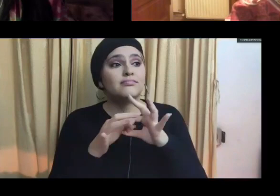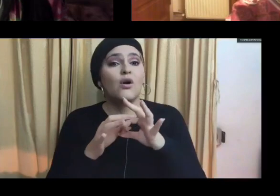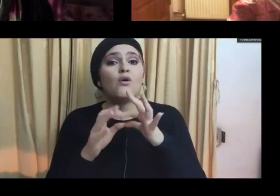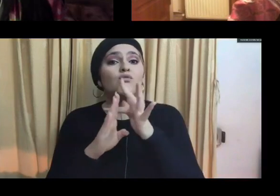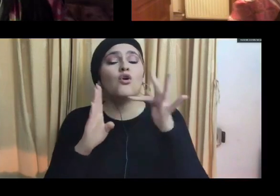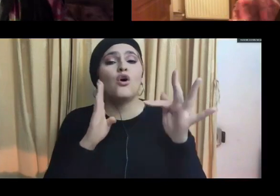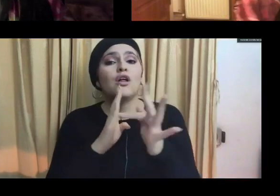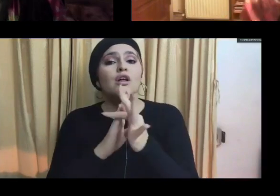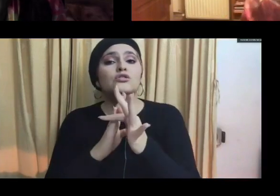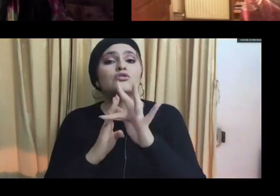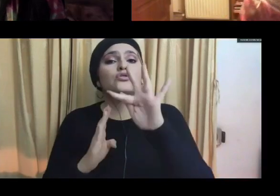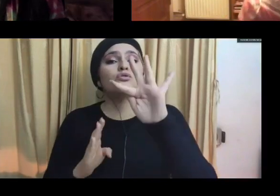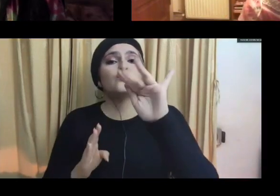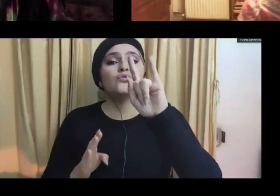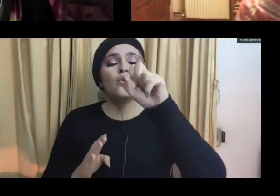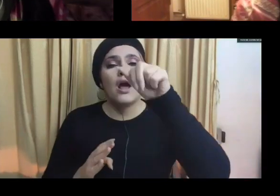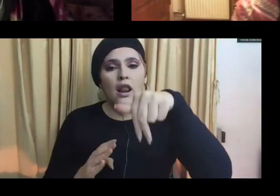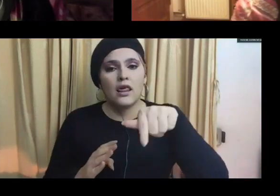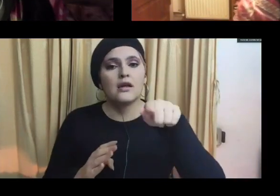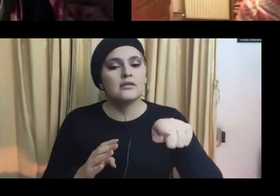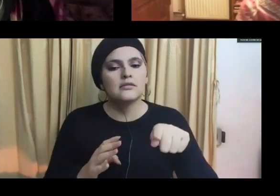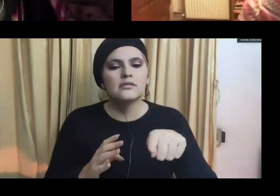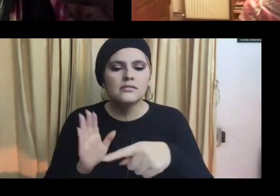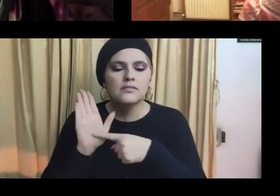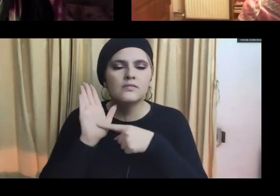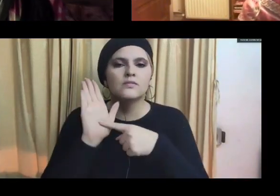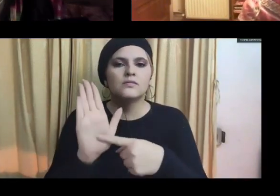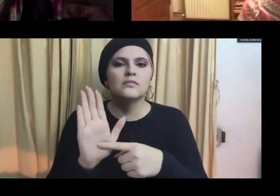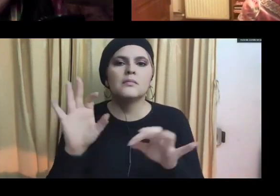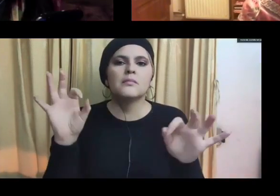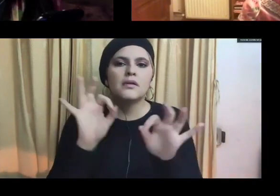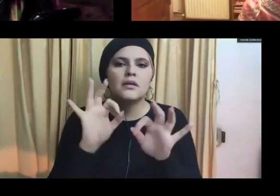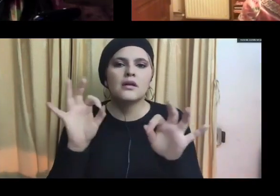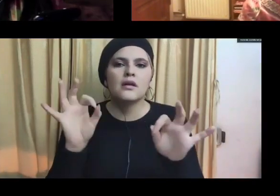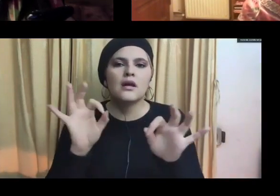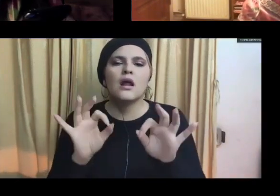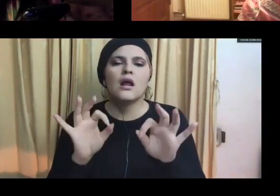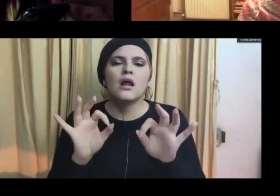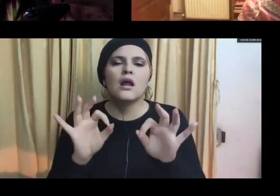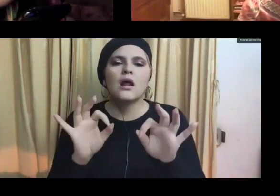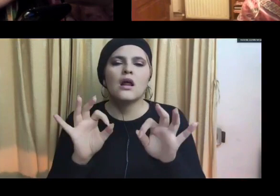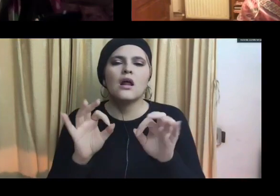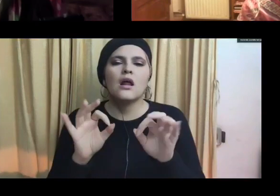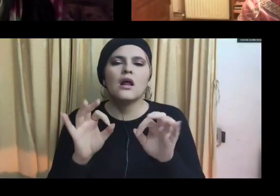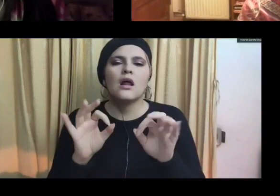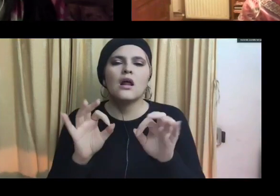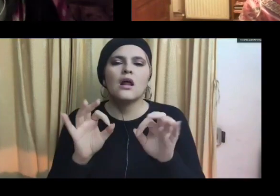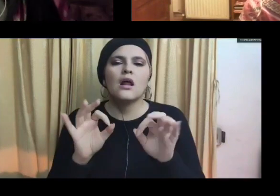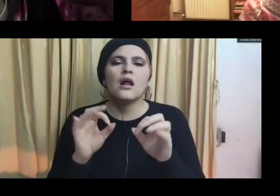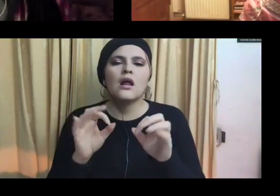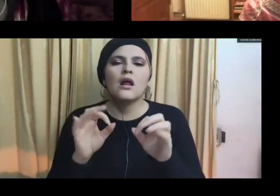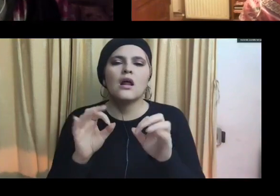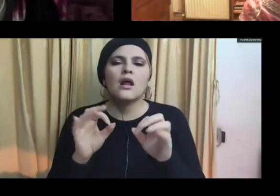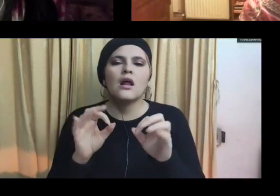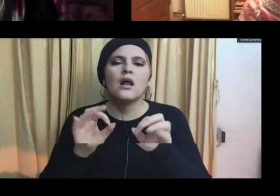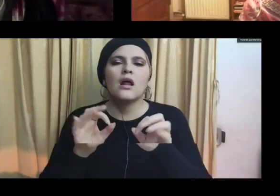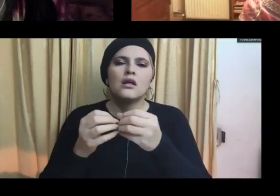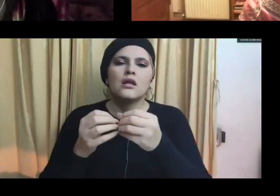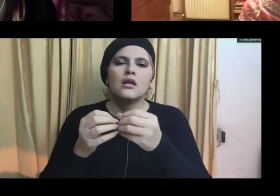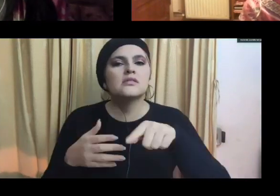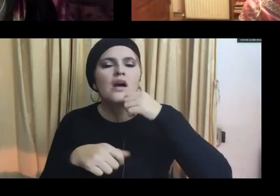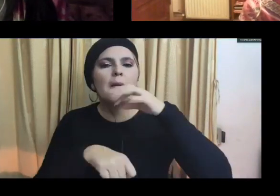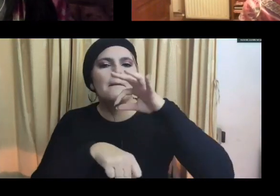una exposición que se llama Definiendo el autismo, Asperger, fenotipo ampliado, epidemiología clínica, a cargo de doctora